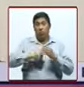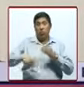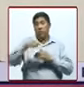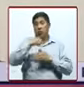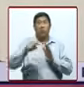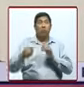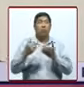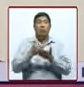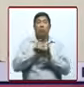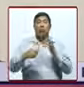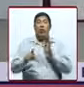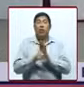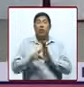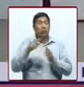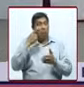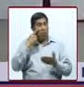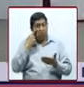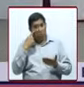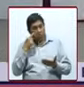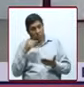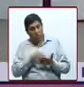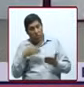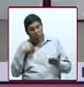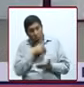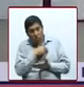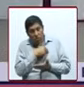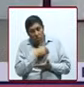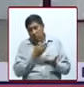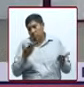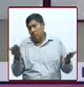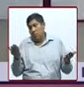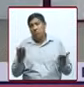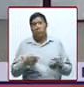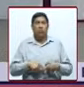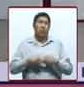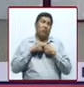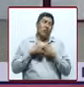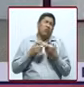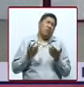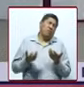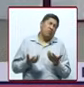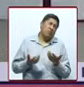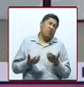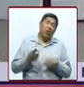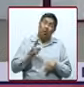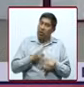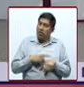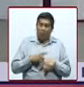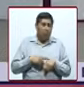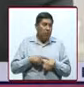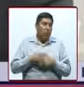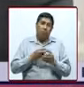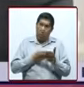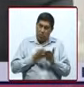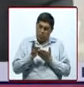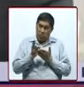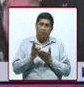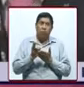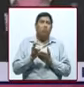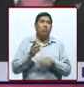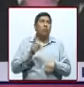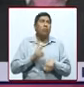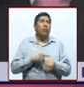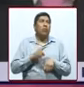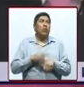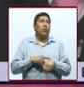parte legal, y desconoce. ¿Se conoce o suspende? El momento, bueno, soy sincero, ese